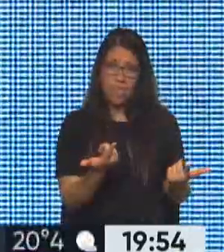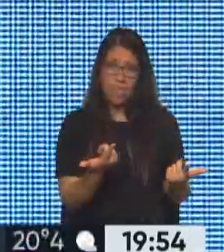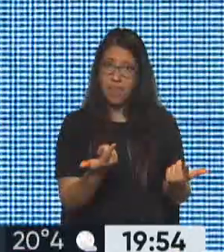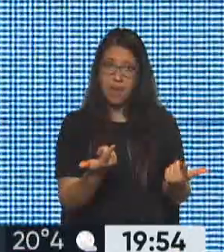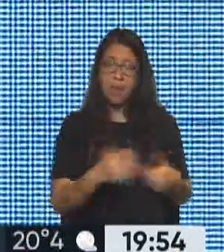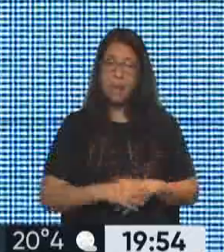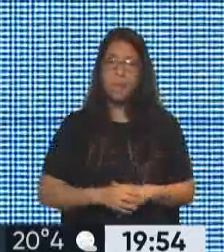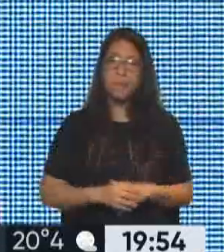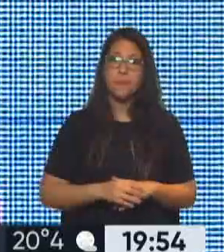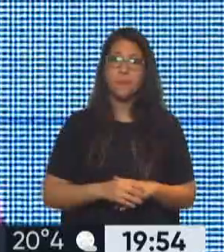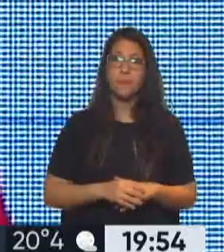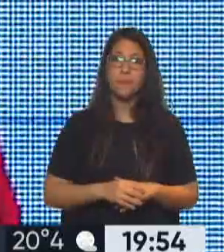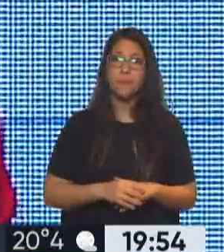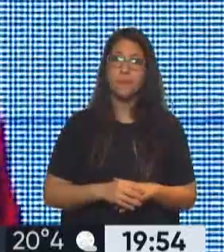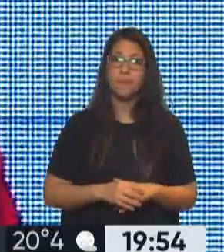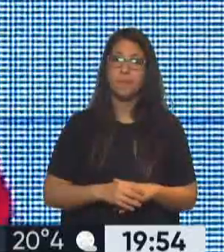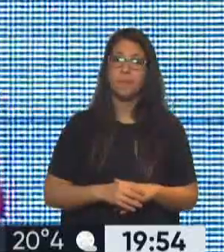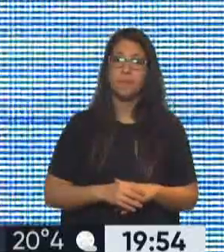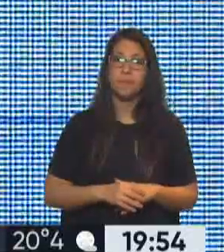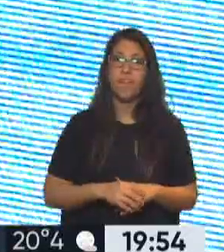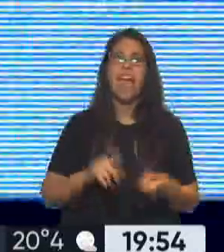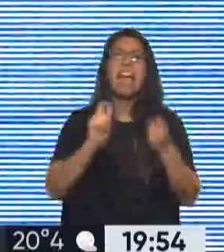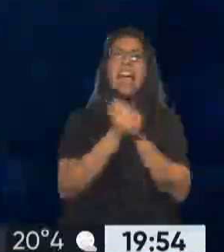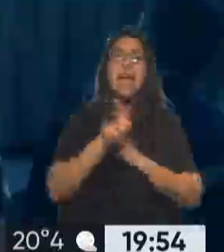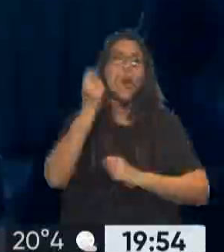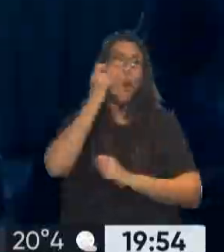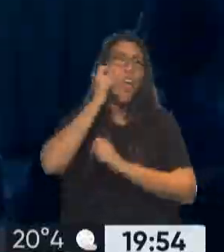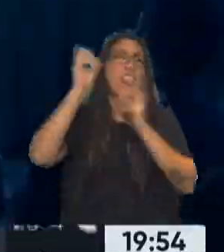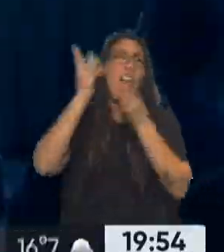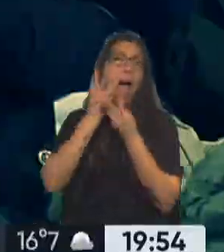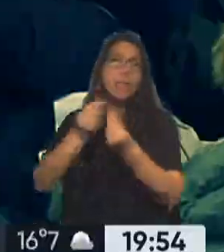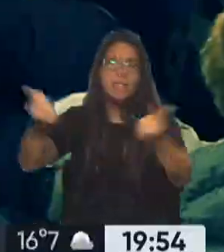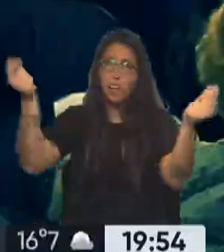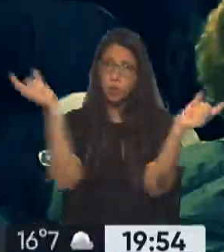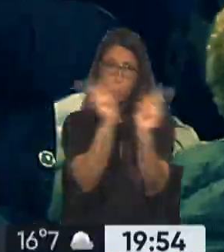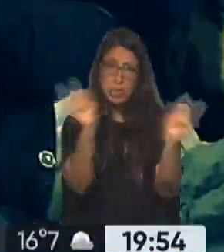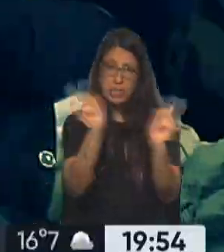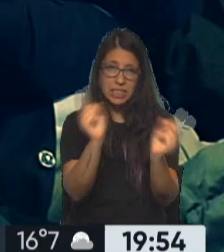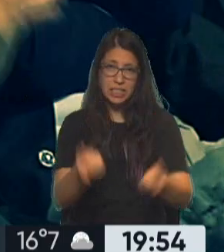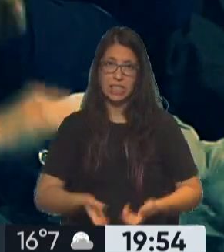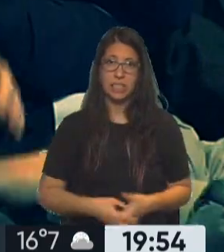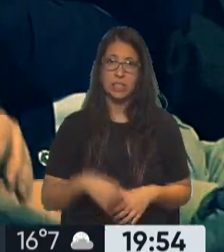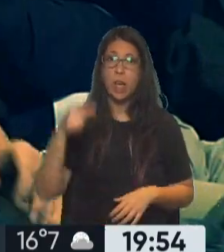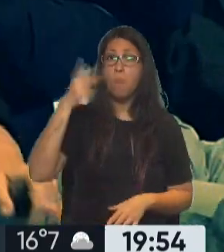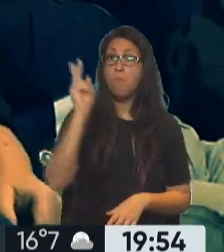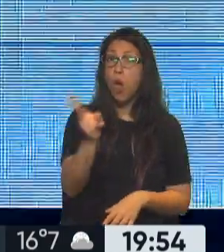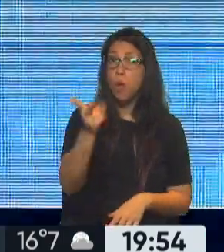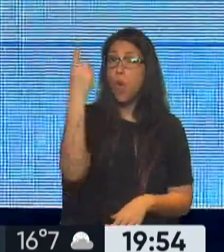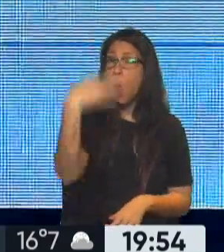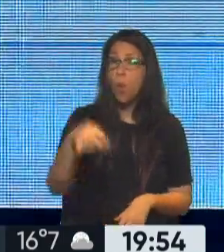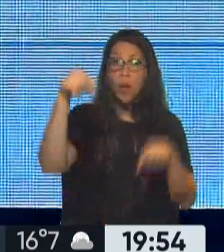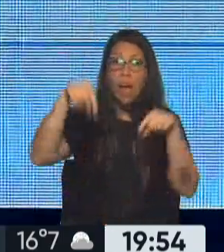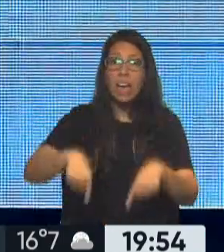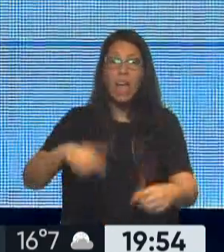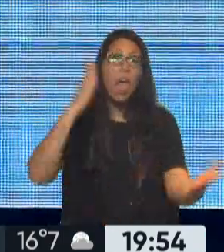es una idea abstracta. Lo único que está prohibido acá es